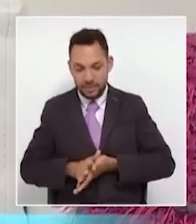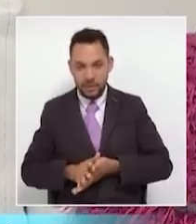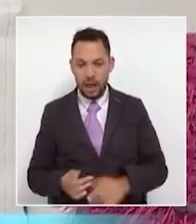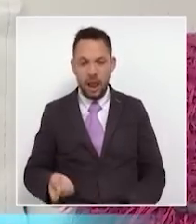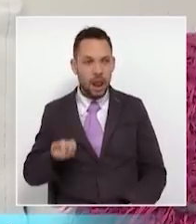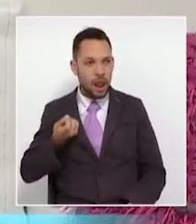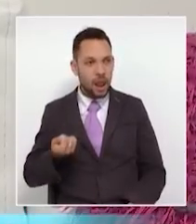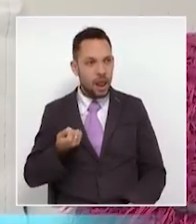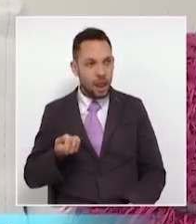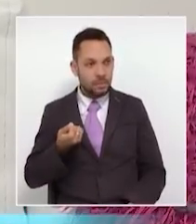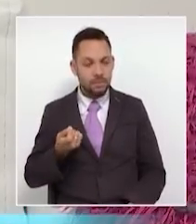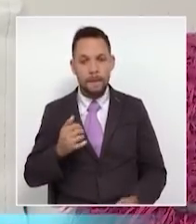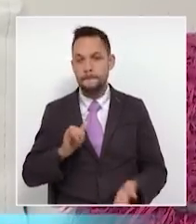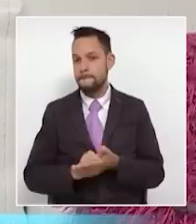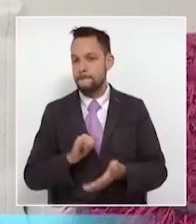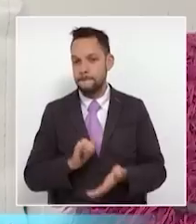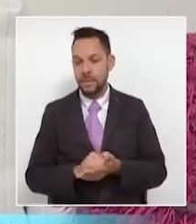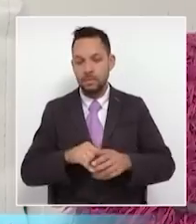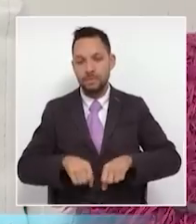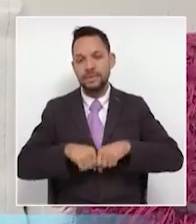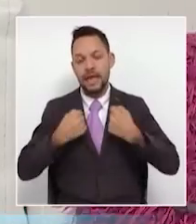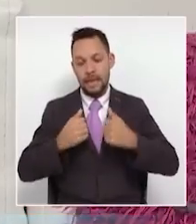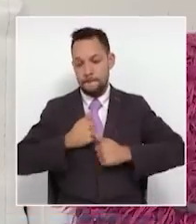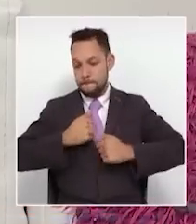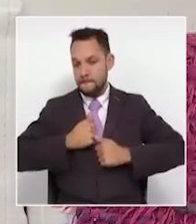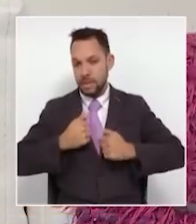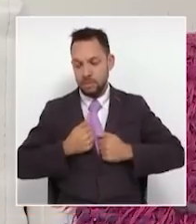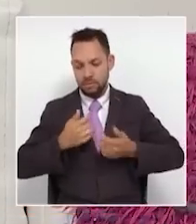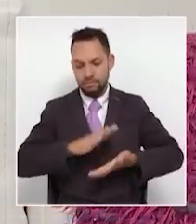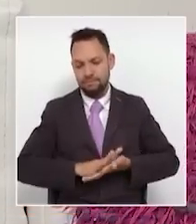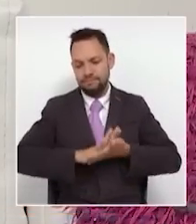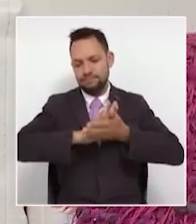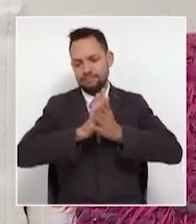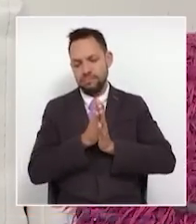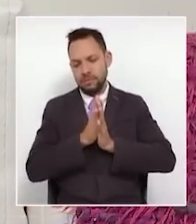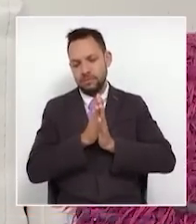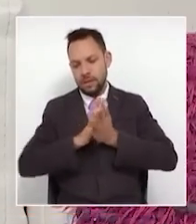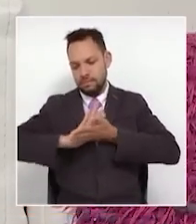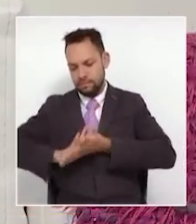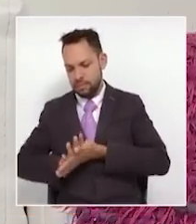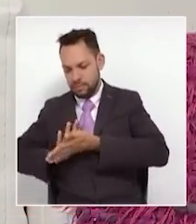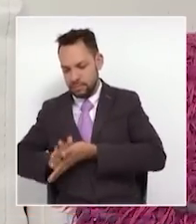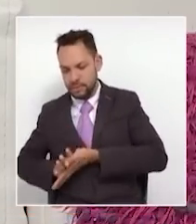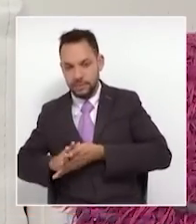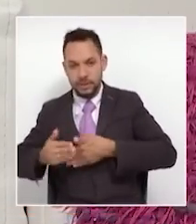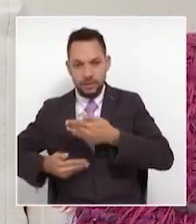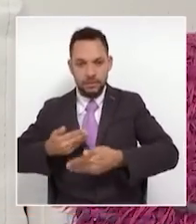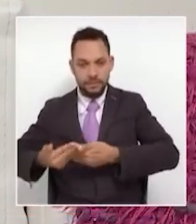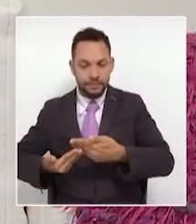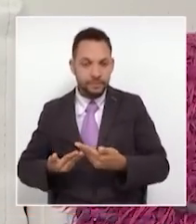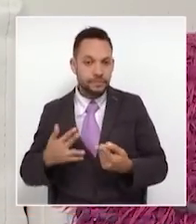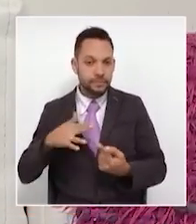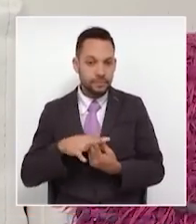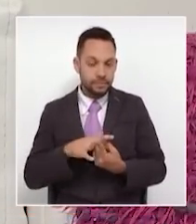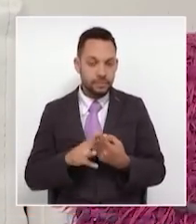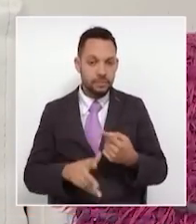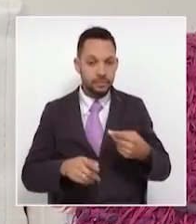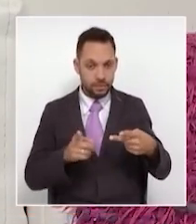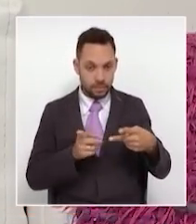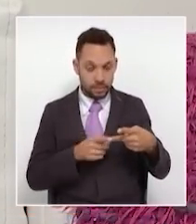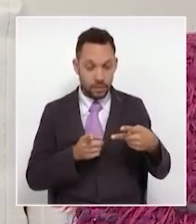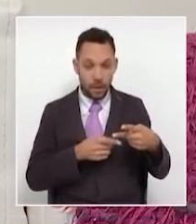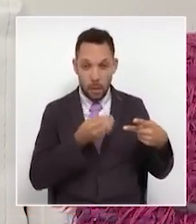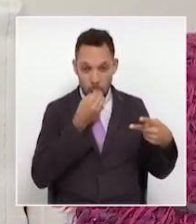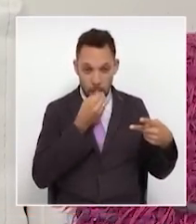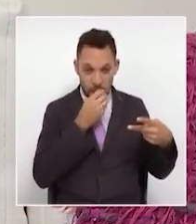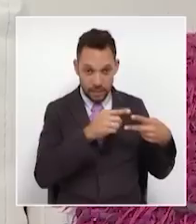de desecho también pueden atacar nuestro cerebro y eso aumentar el proceso neurodegenerativo aparte de la alimentación también